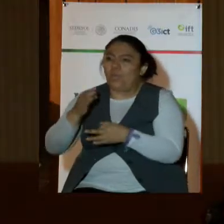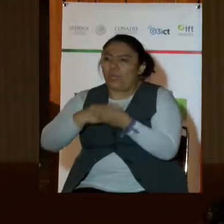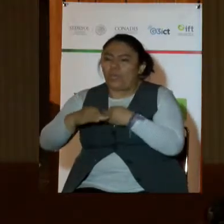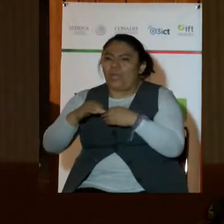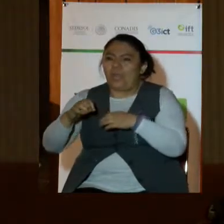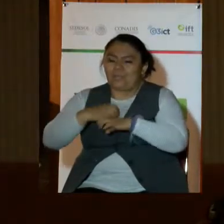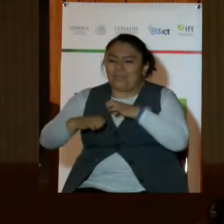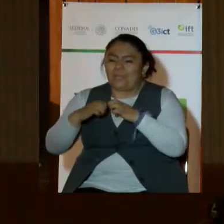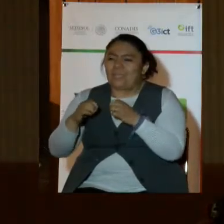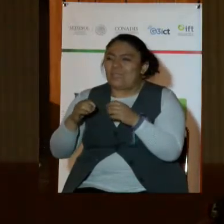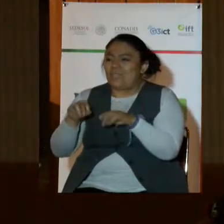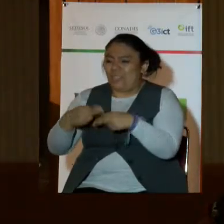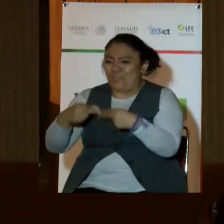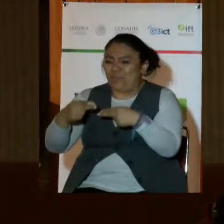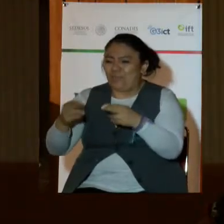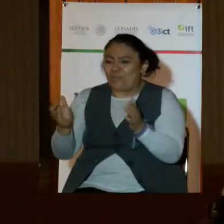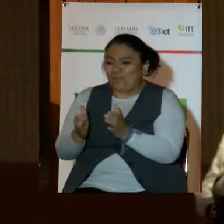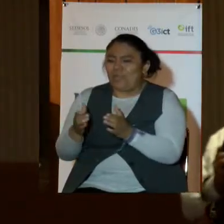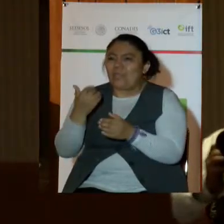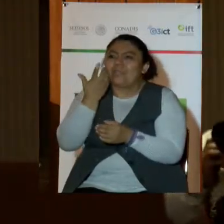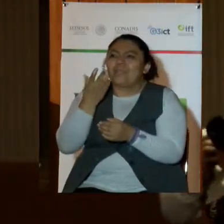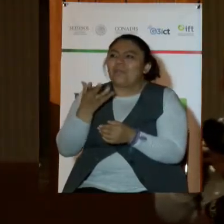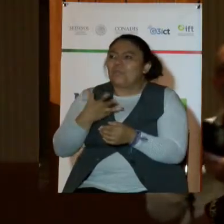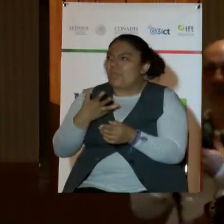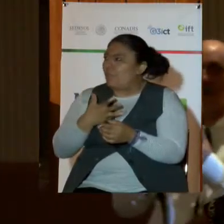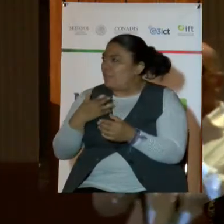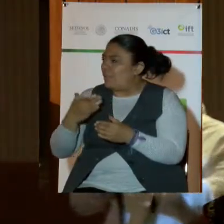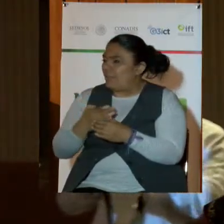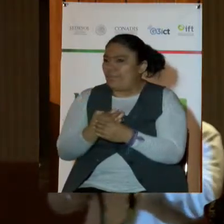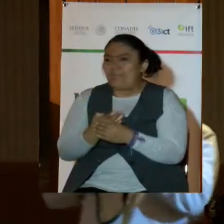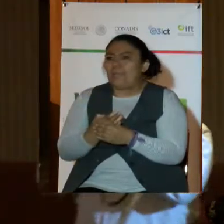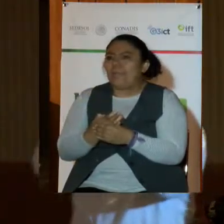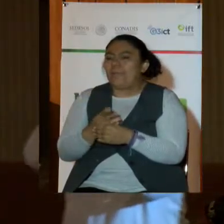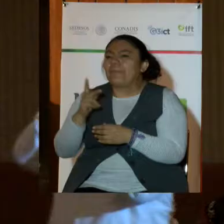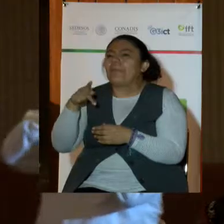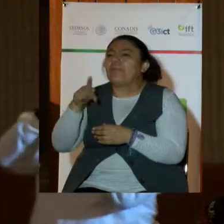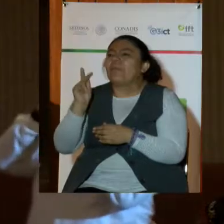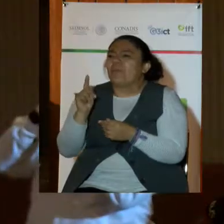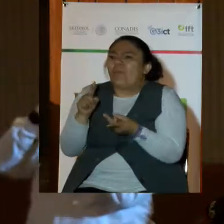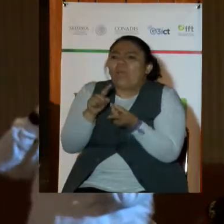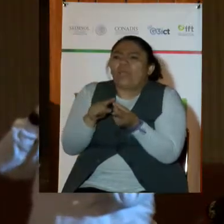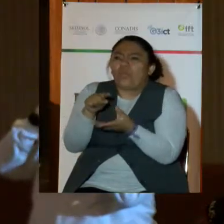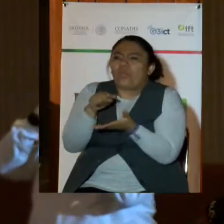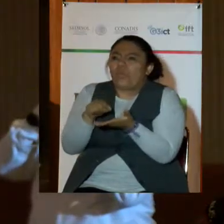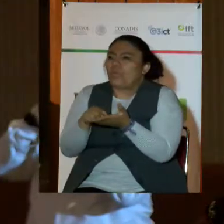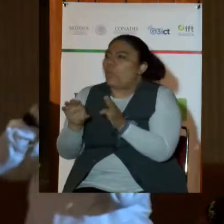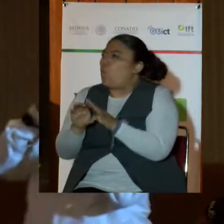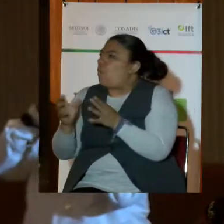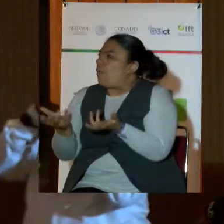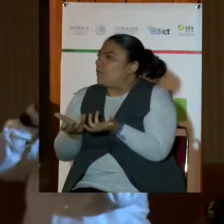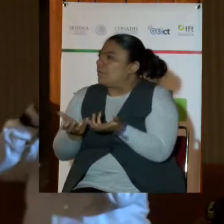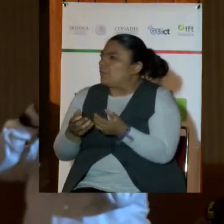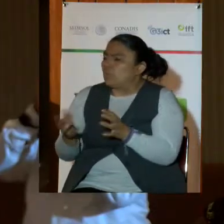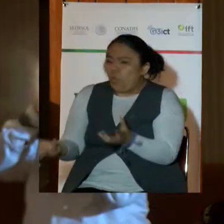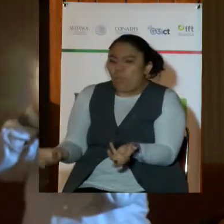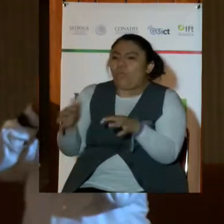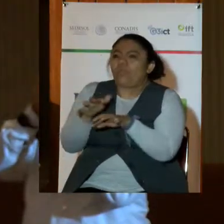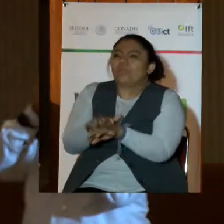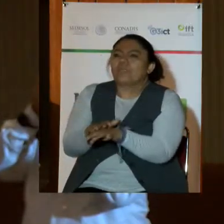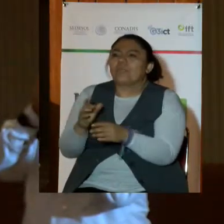pequeñas podamos tener estas? O sea, el interés creo que está. O sea, todas las organizaciones quisiéramos tener una